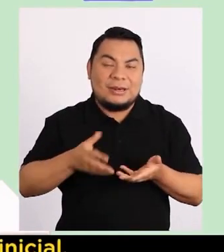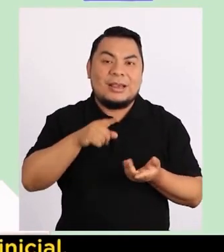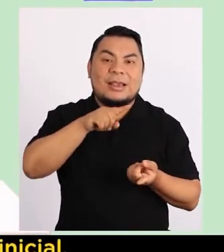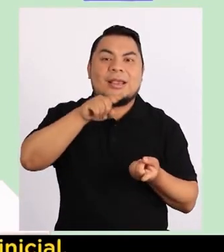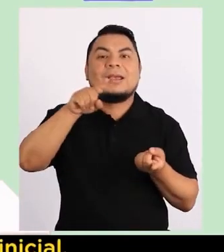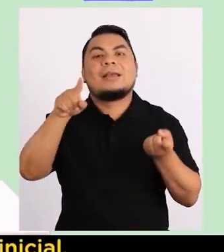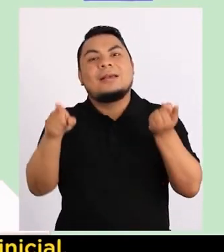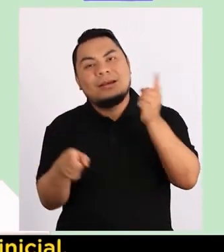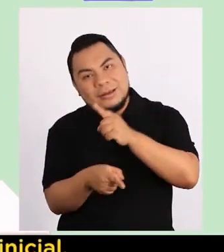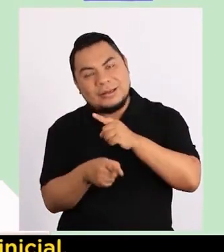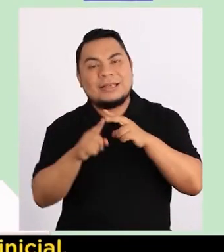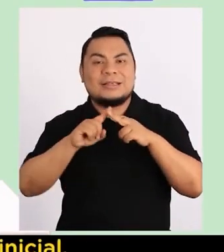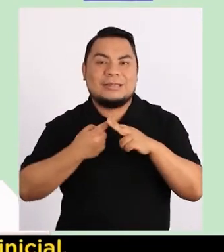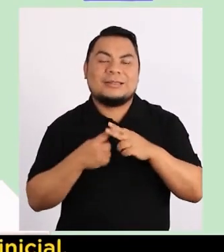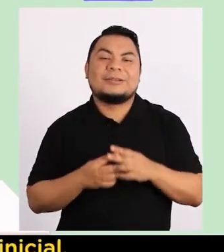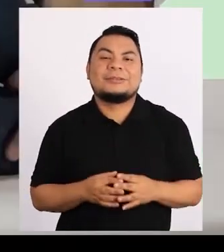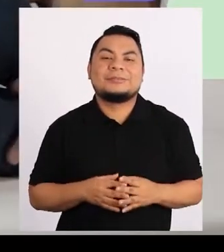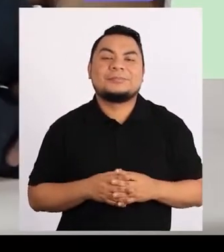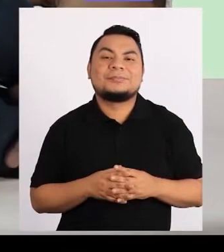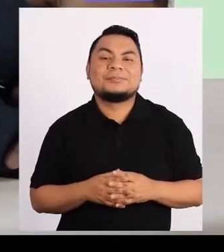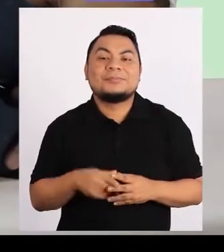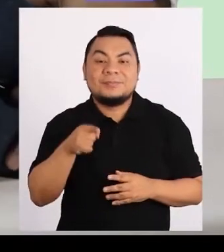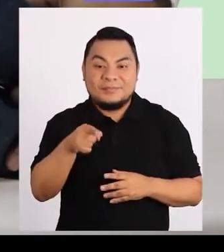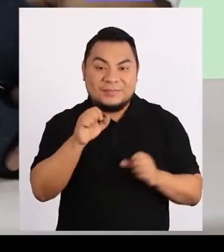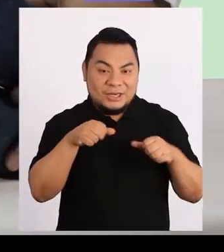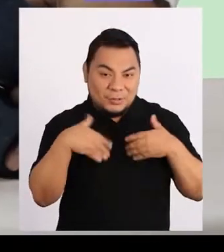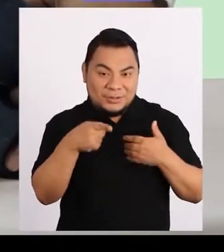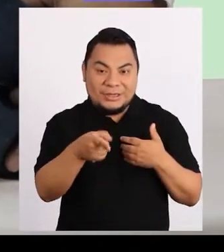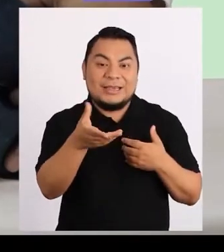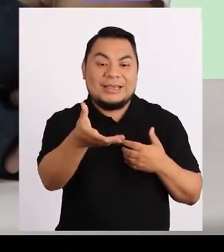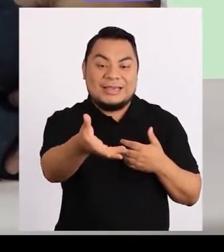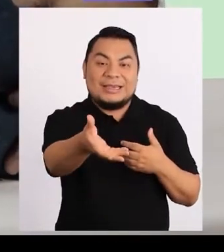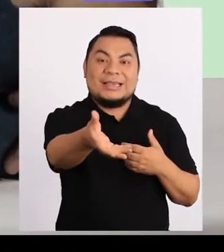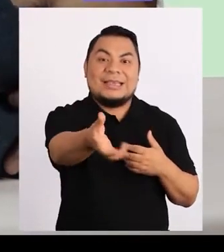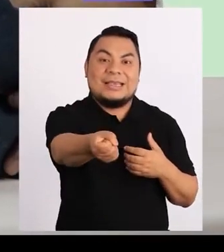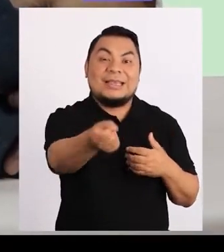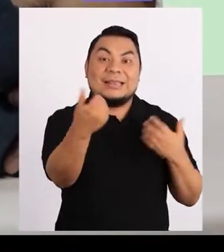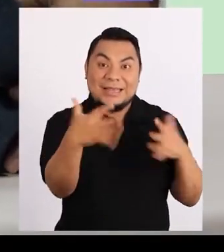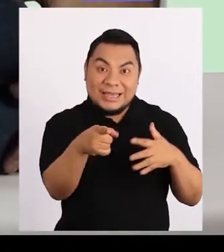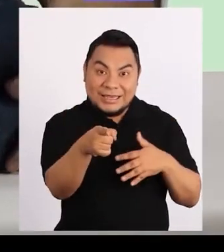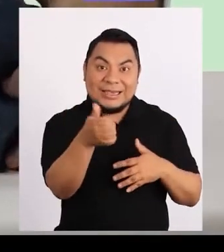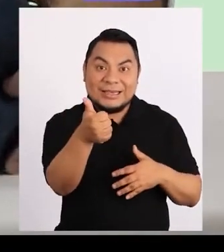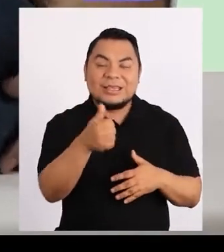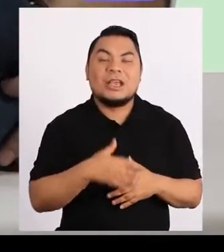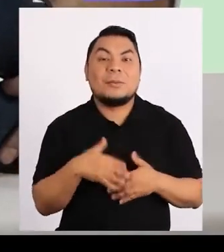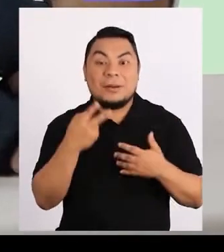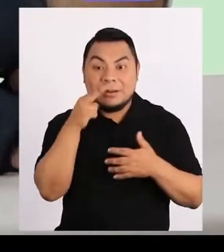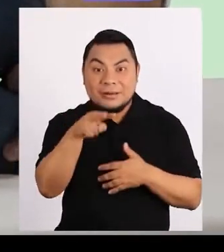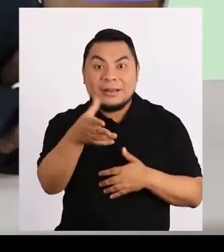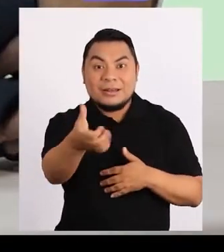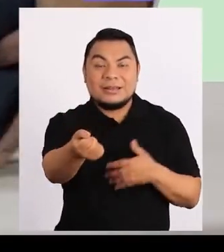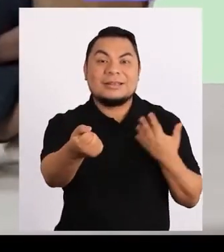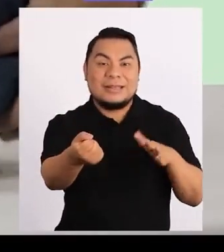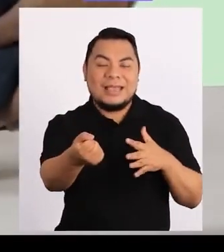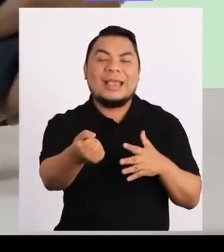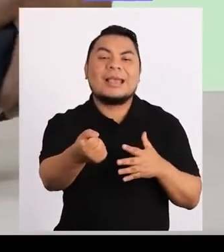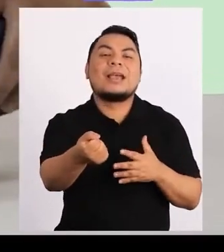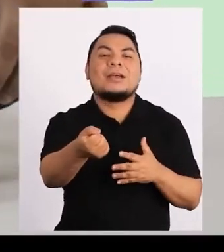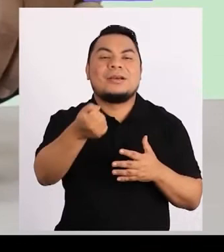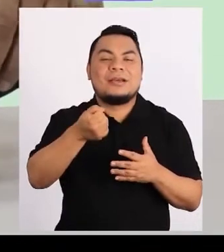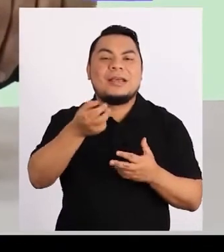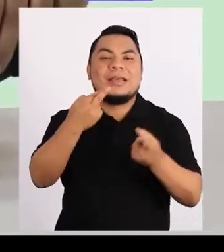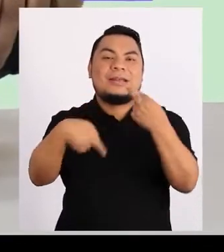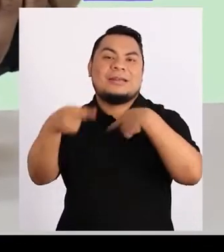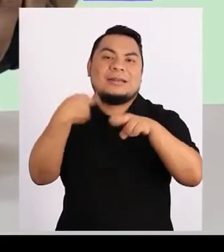esperen a que regrese a la posición inicial. Vamos, Jorge, tú puedes. Eso, ya está, ya lo tienes. Ajá, muy bien,